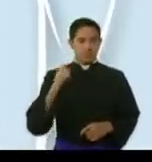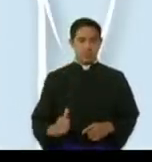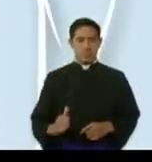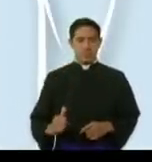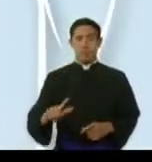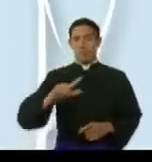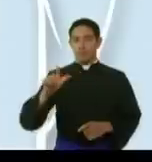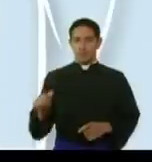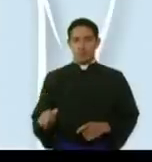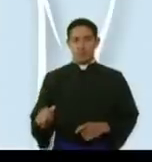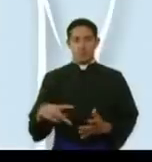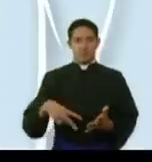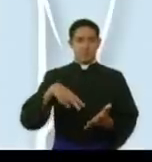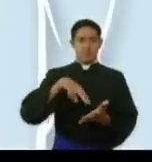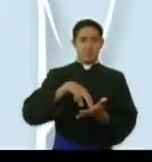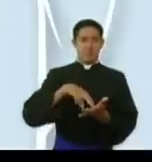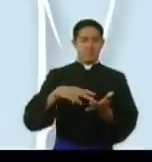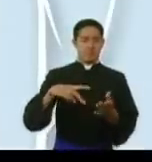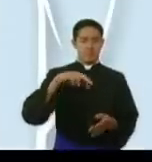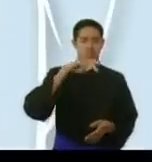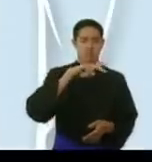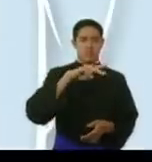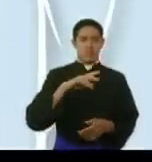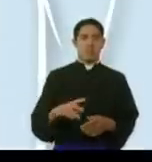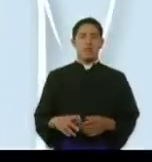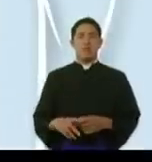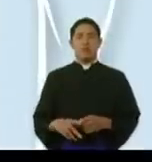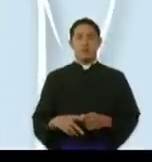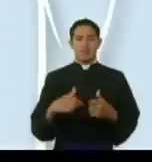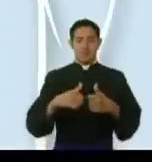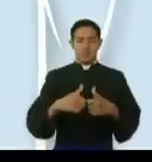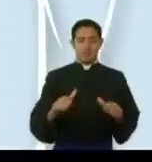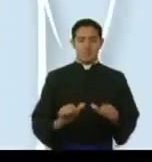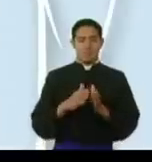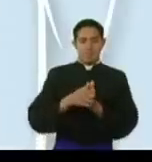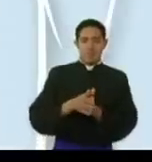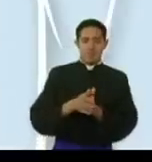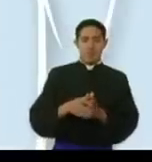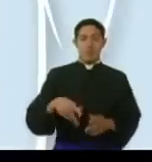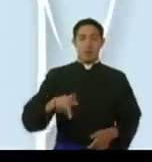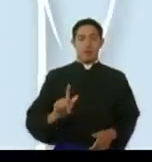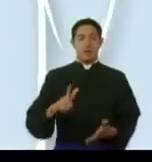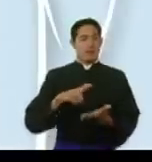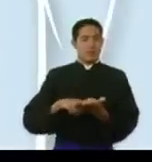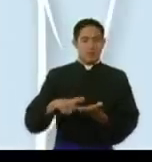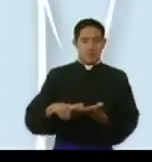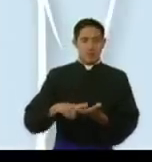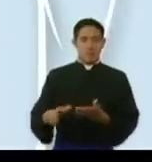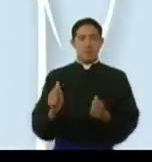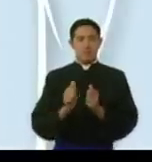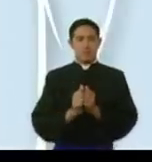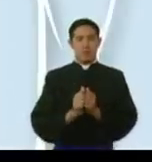y salían por el otro lado de la piscina, ya regenerados, siendo hombres nuevos, con la